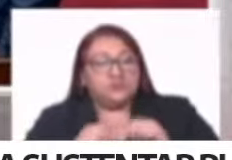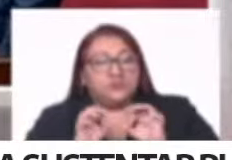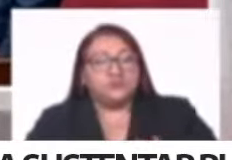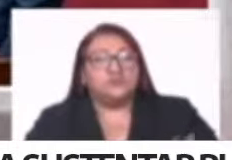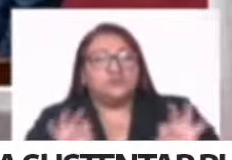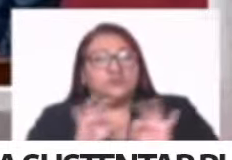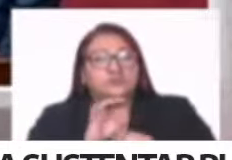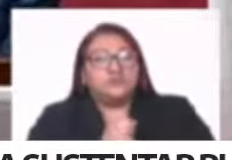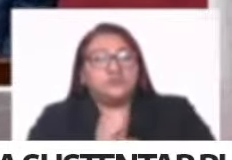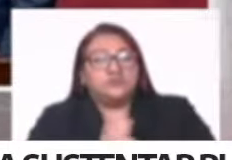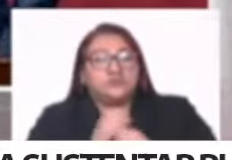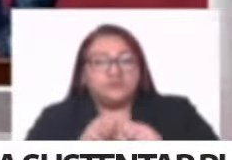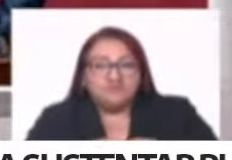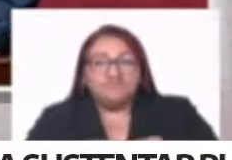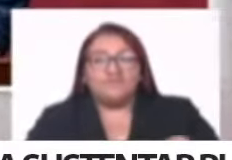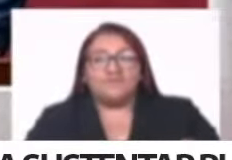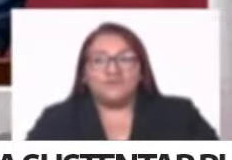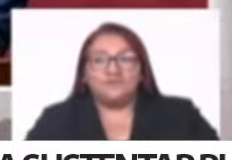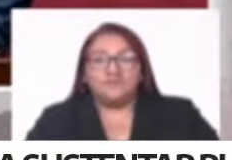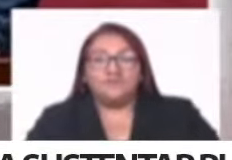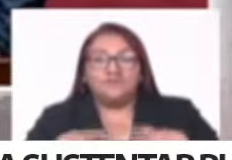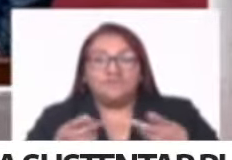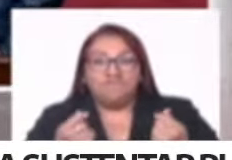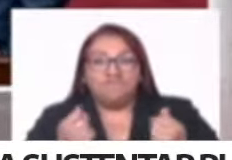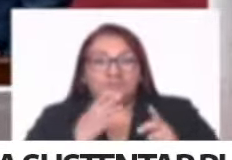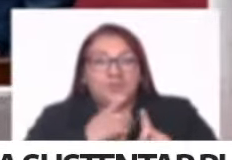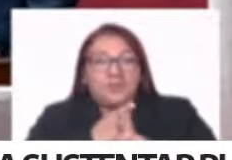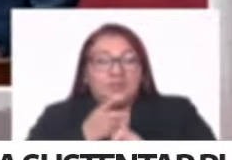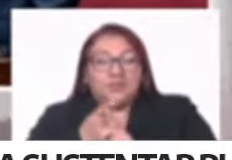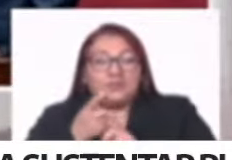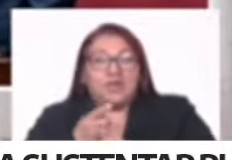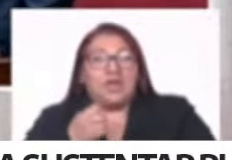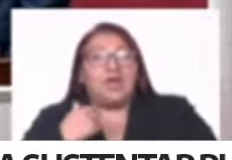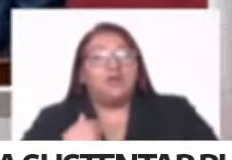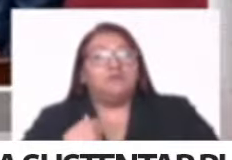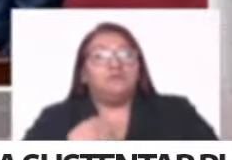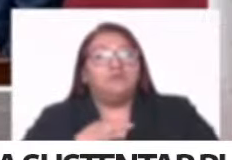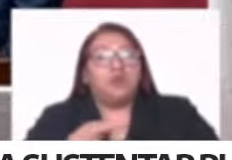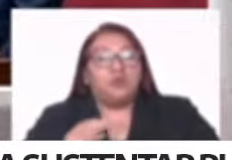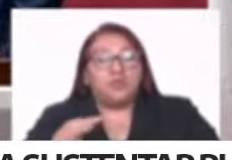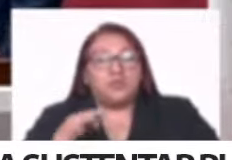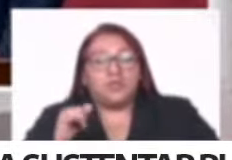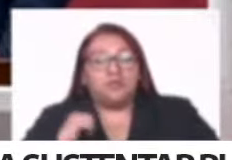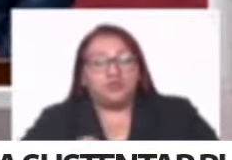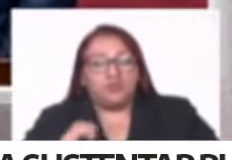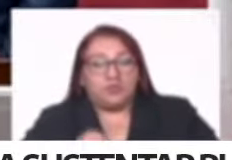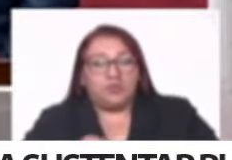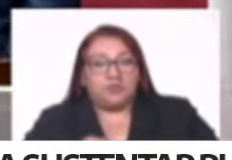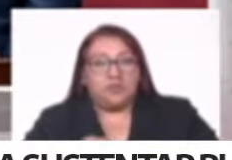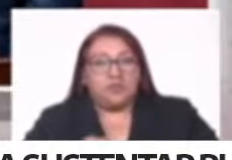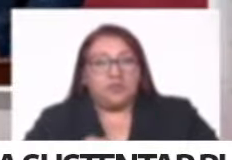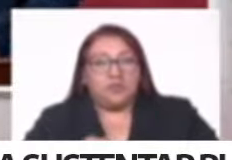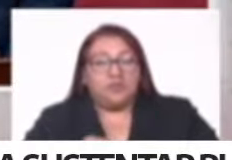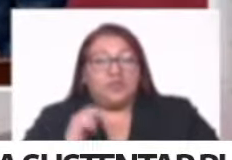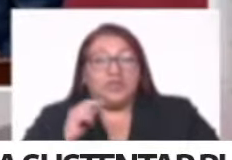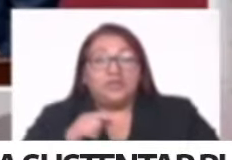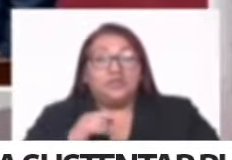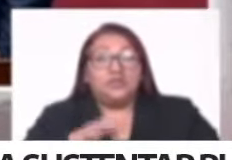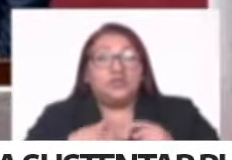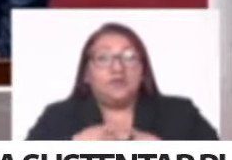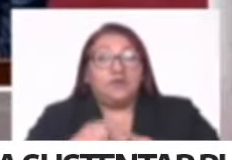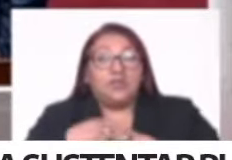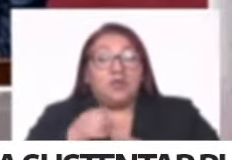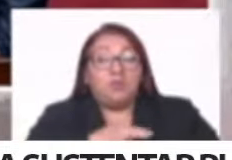importante labor de descentralizar los recursos hacia los gobiernos regionales y locales. Los gobiernos locales, señores